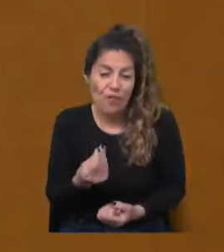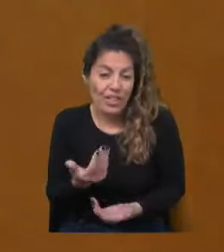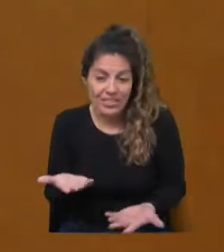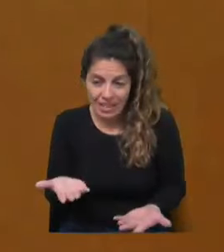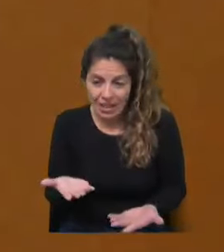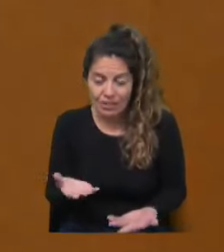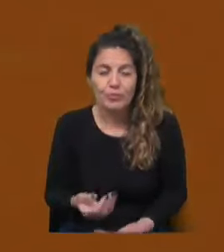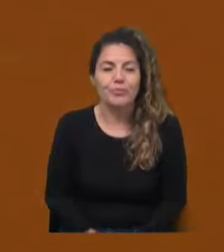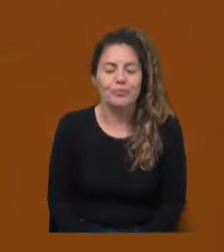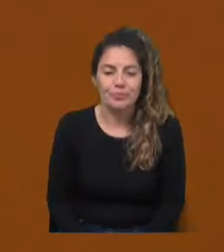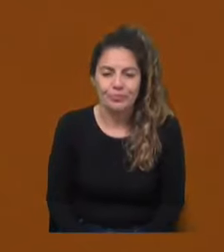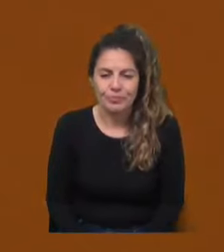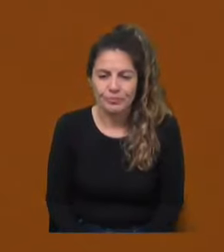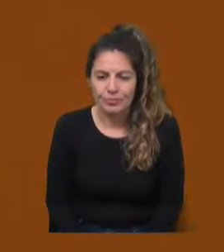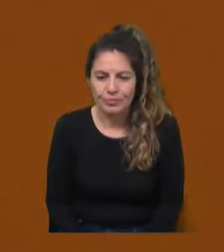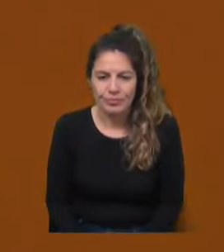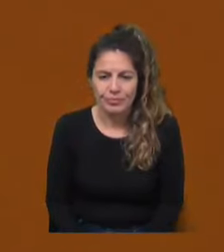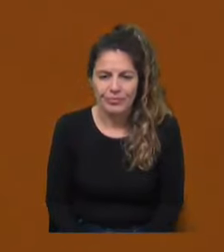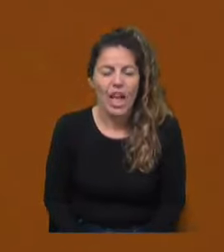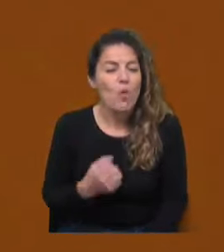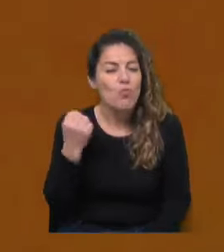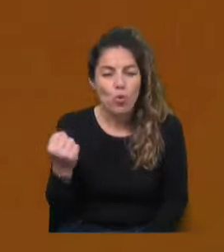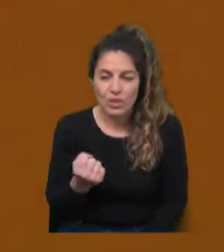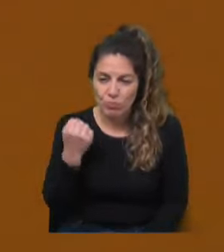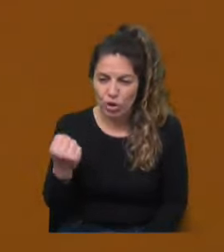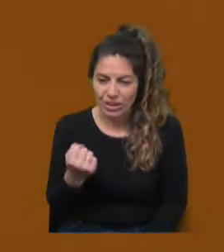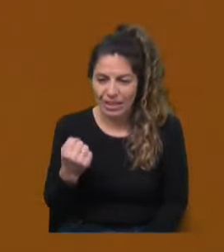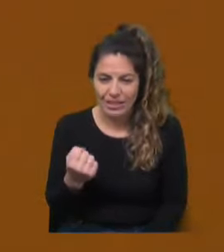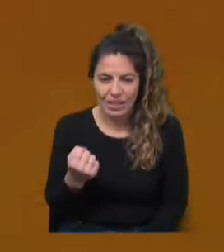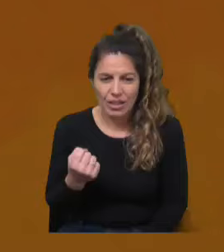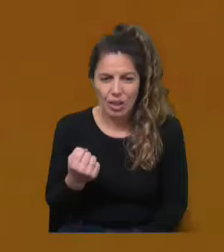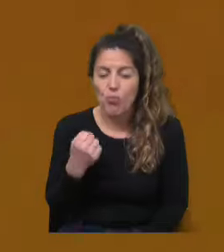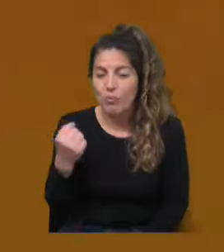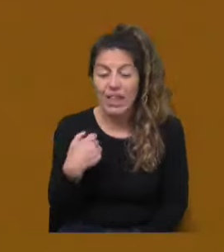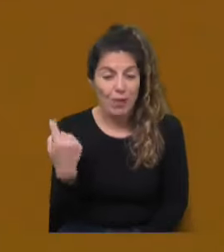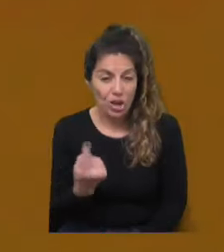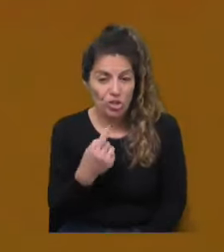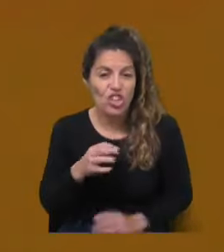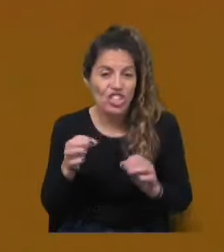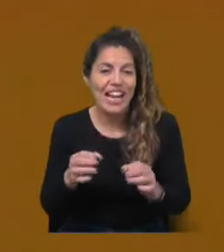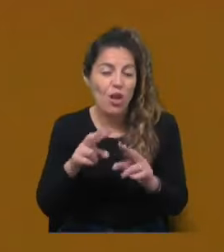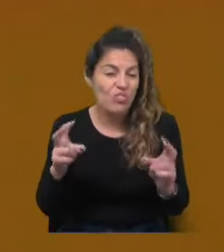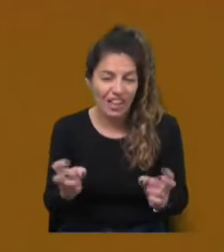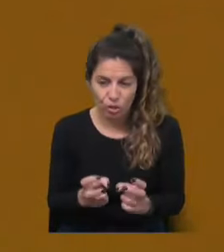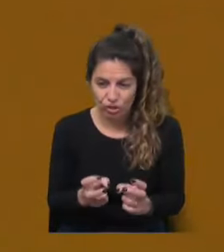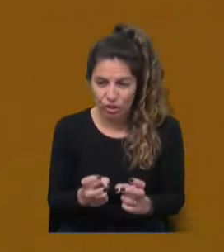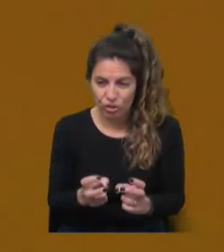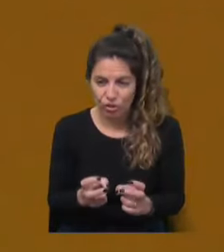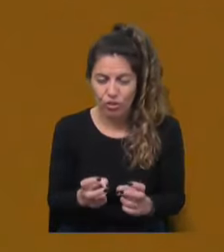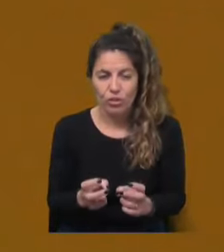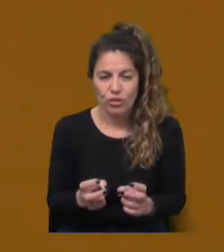llamarlo? Bueno, es muy importante, fue muy importante para nosotros llegar a un diagnóstico de